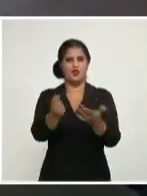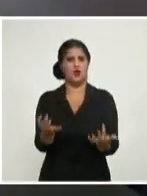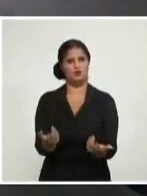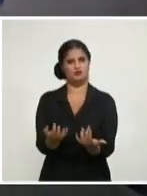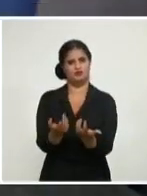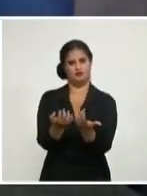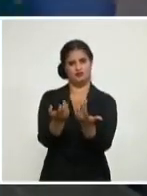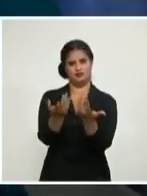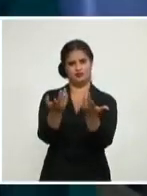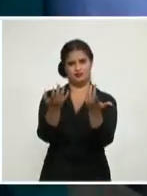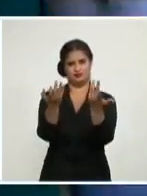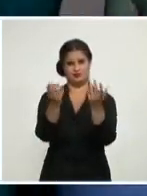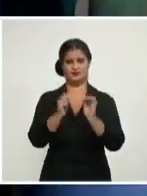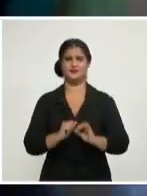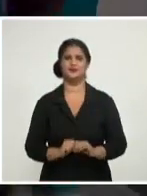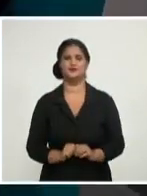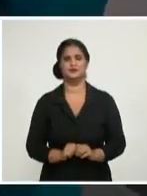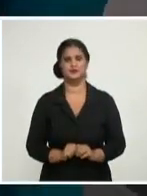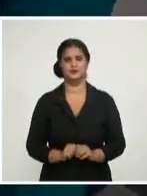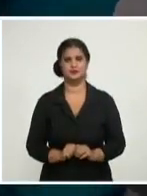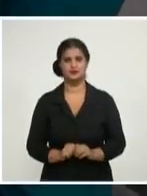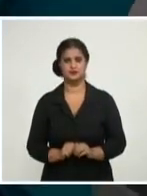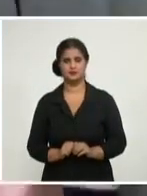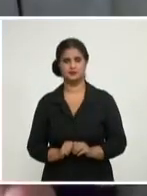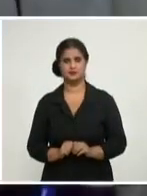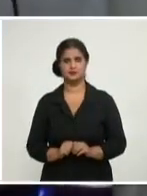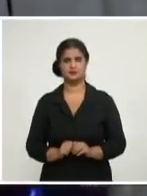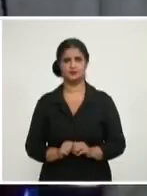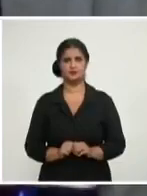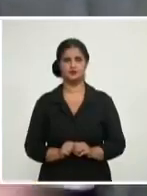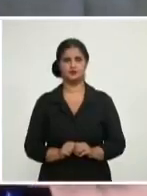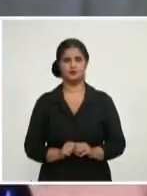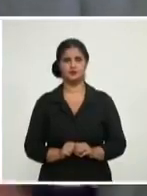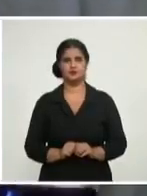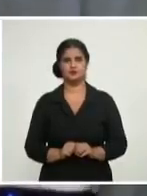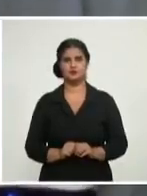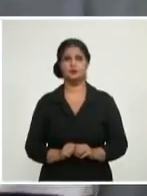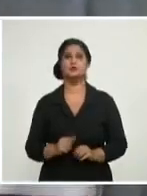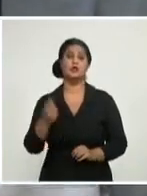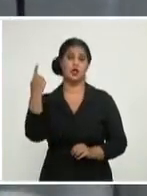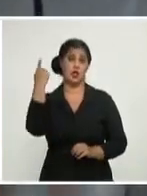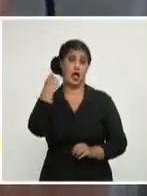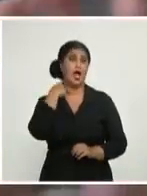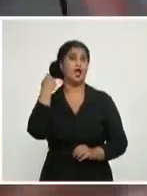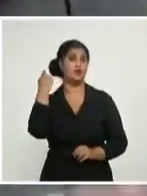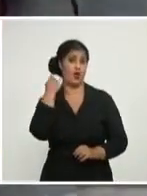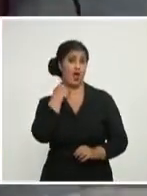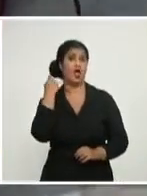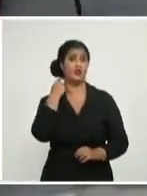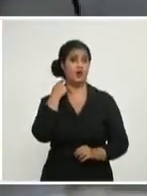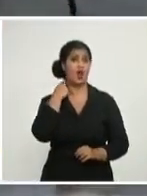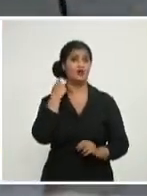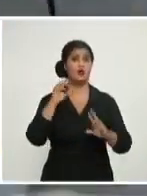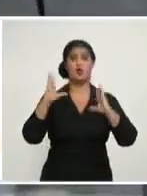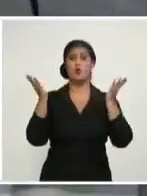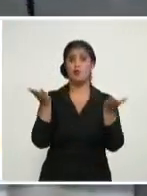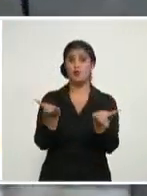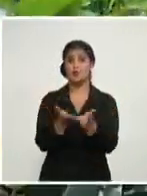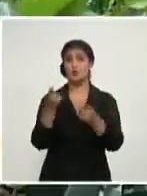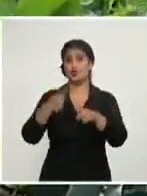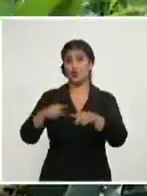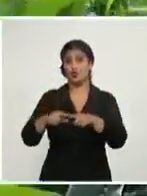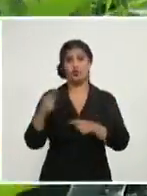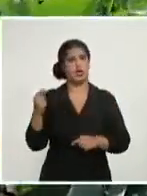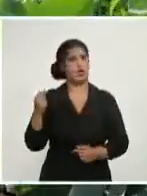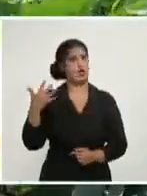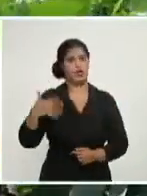85% le gana aceptación entre los productores. Año por año se incrementa la demanda porque la gente va tomando fe en el producto,